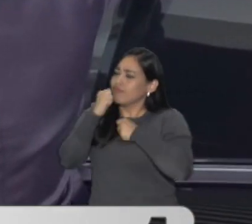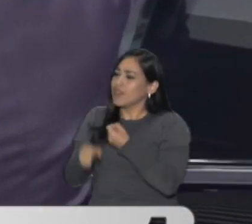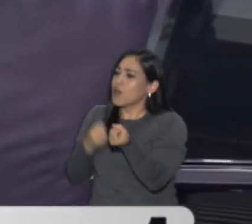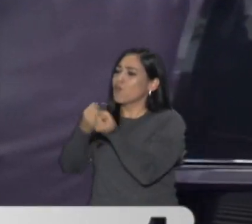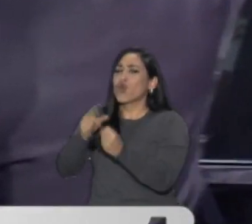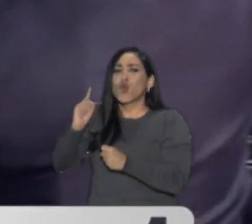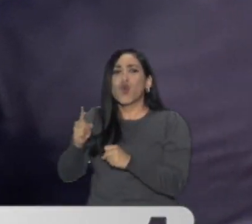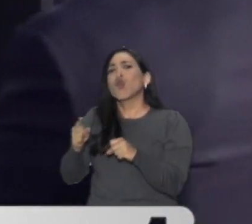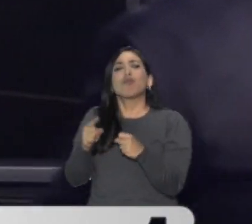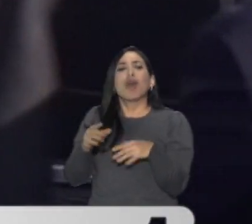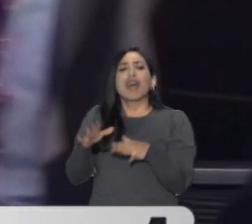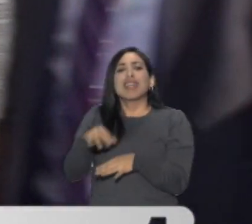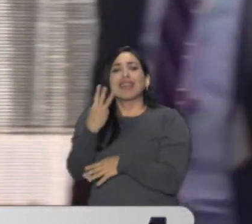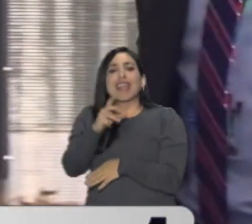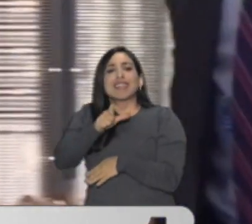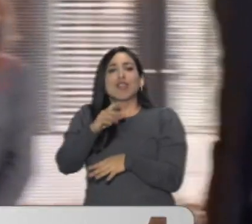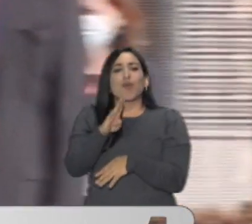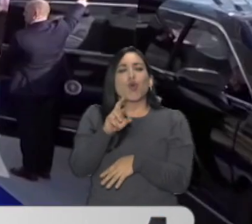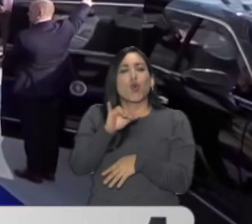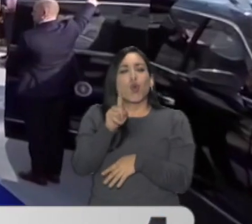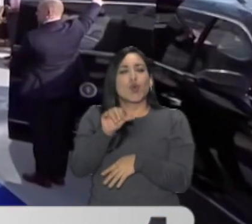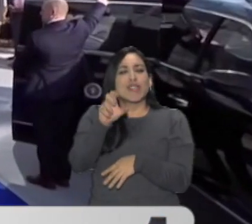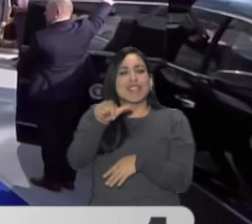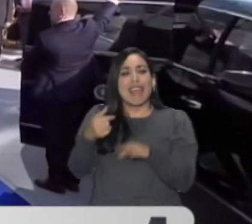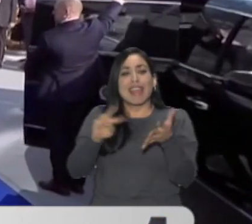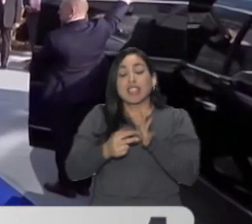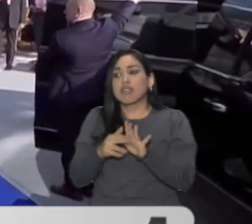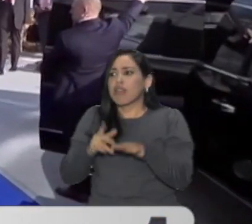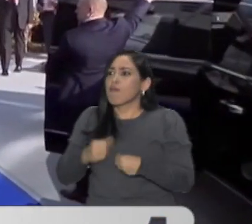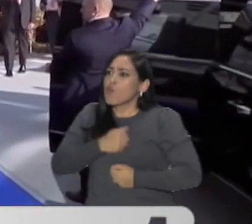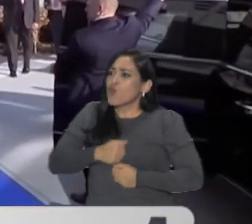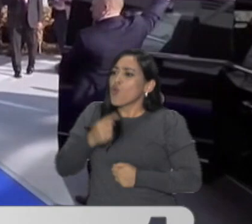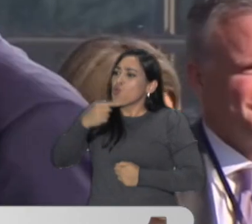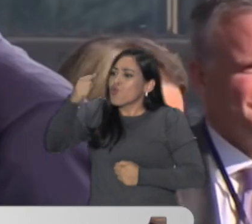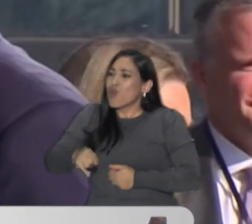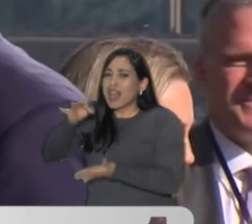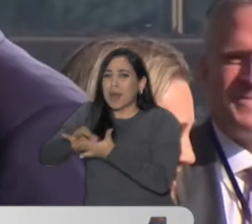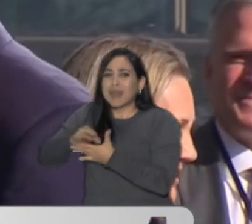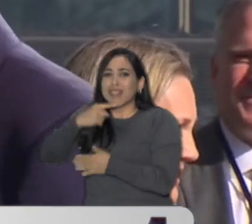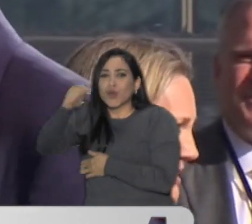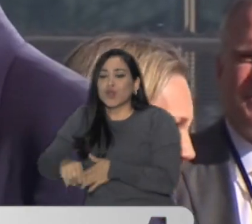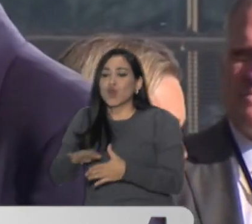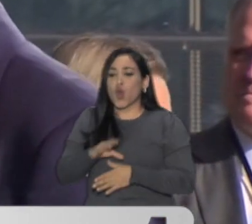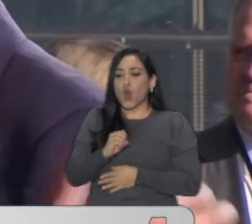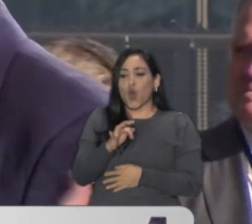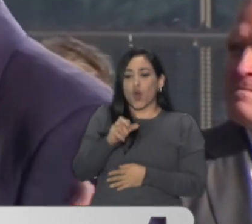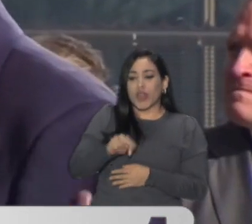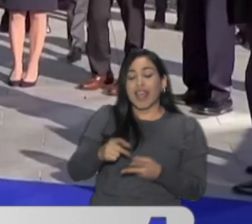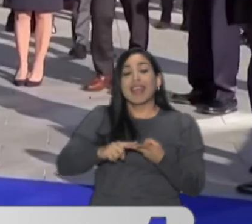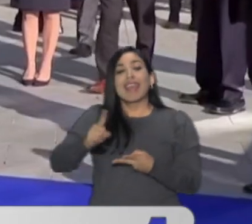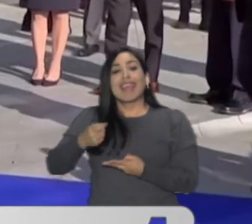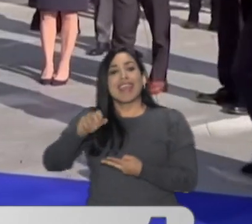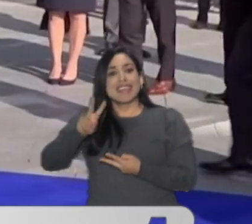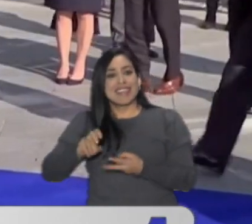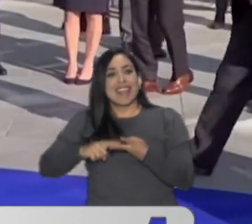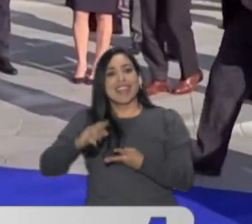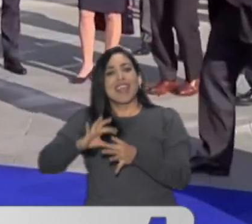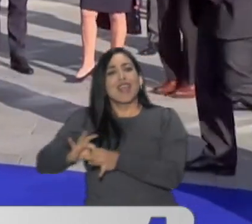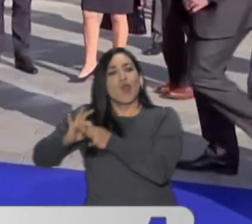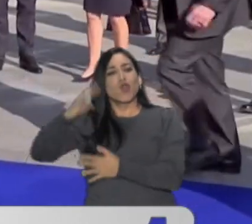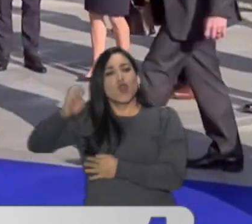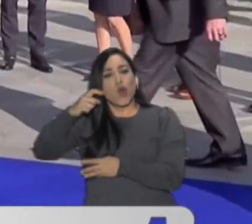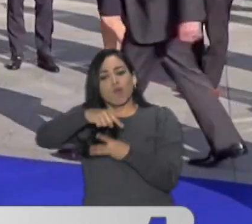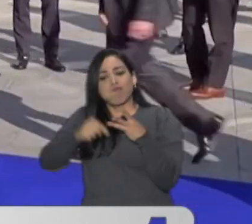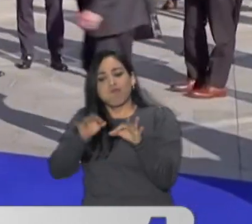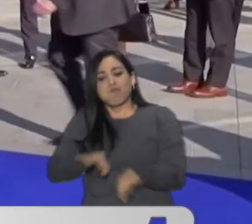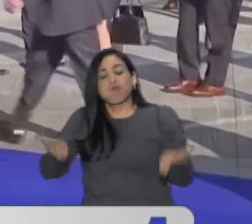el conflicto, con 3 cumbres en Bruselas para tratar de cerrar filas frente a Moscú, la OTAN, el G7 y la Unión Europea.